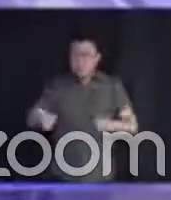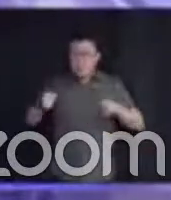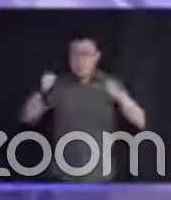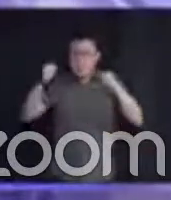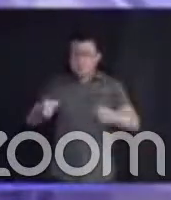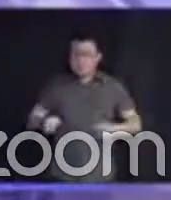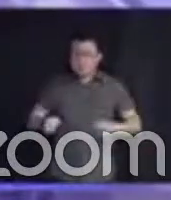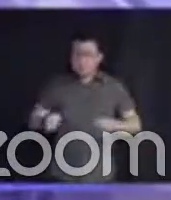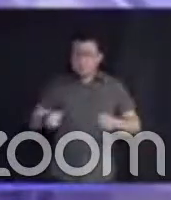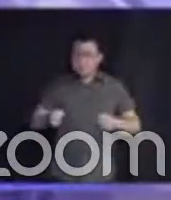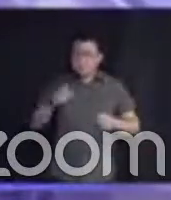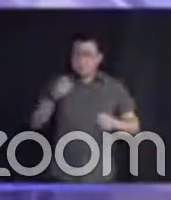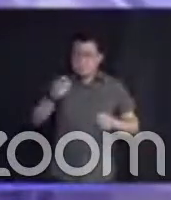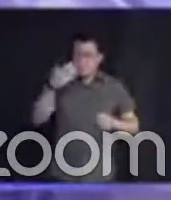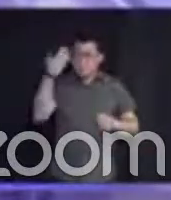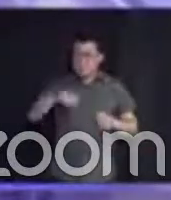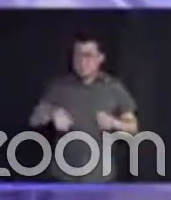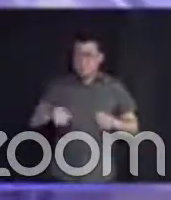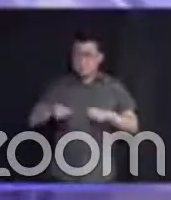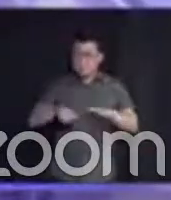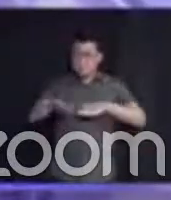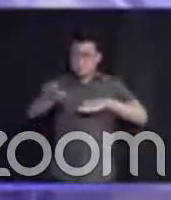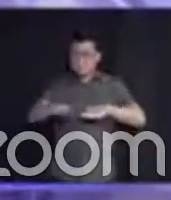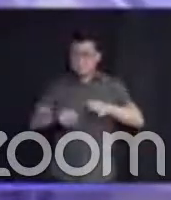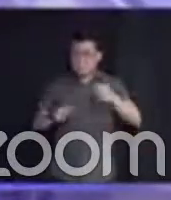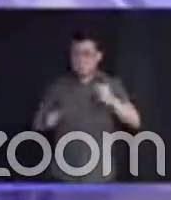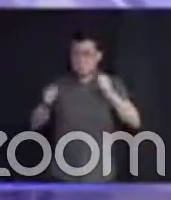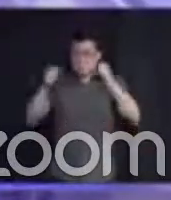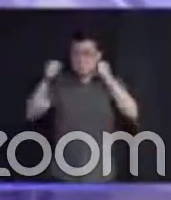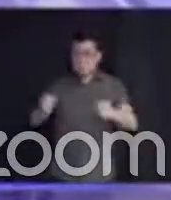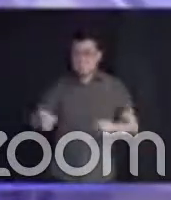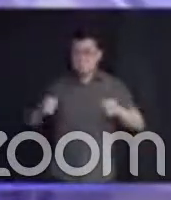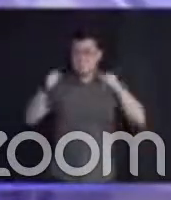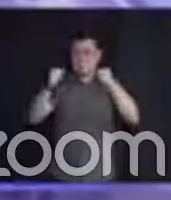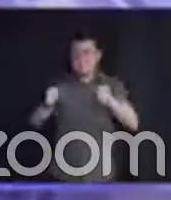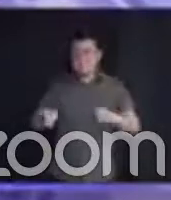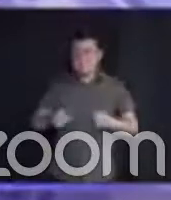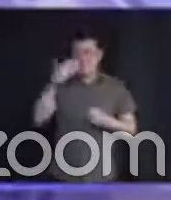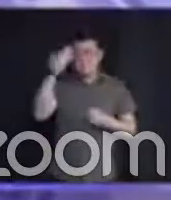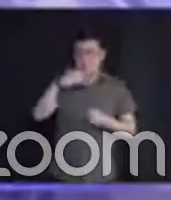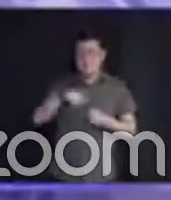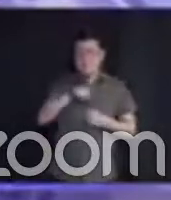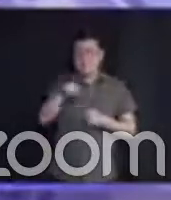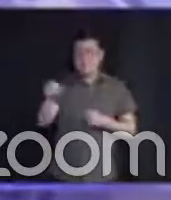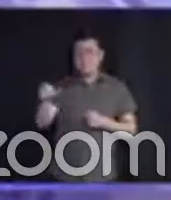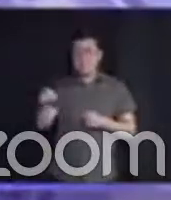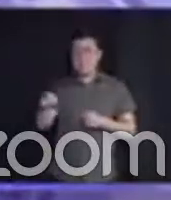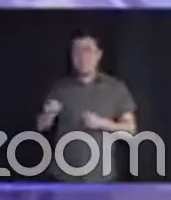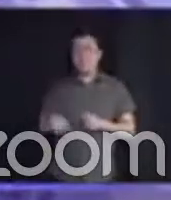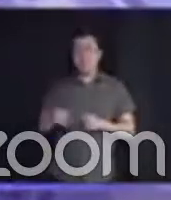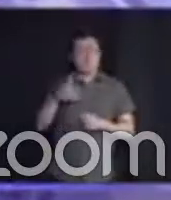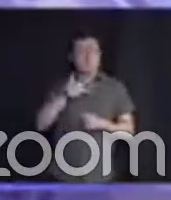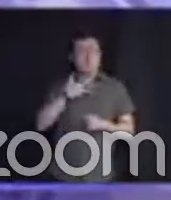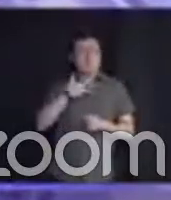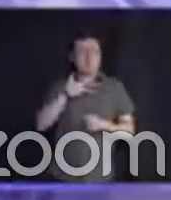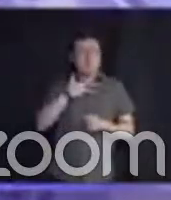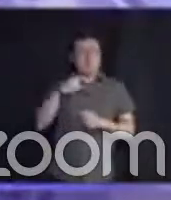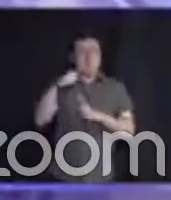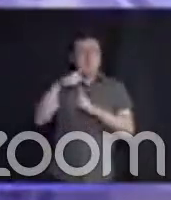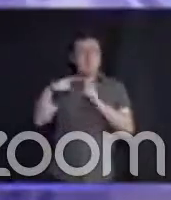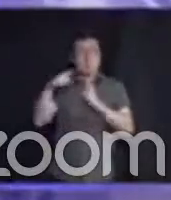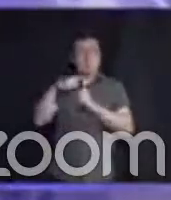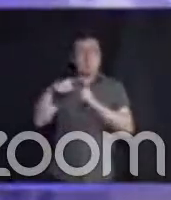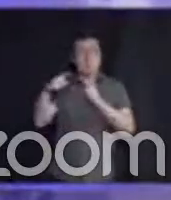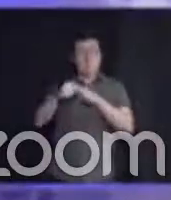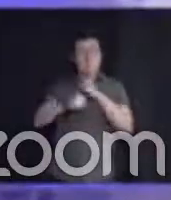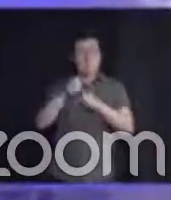vez? ¿Ven? Pues vean. Todos los que tienen medio año para